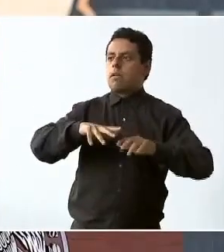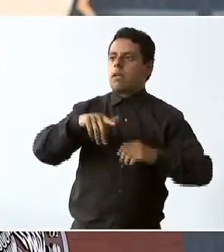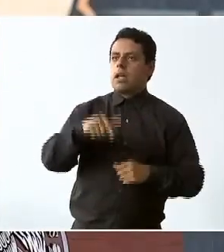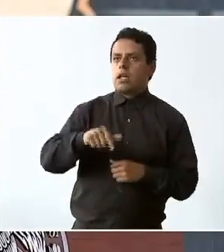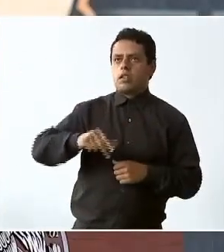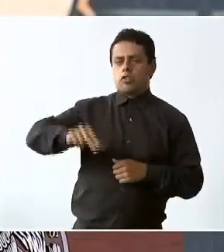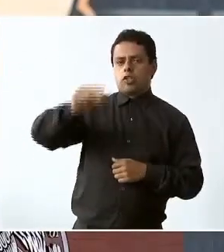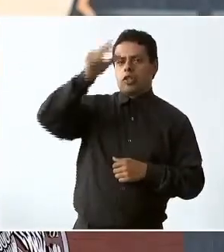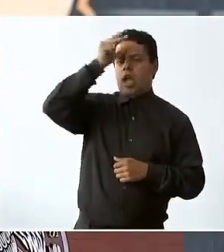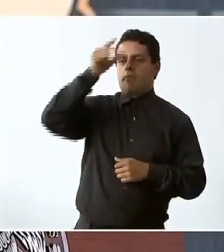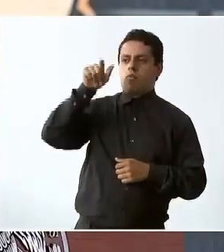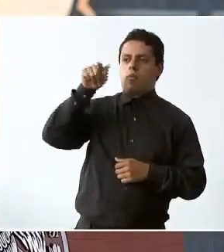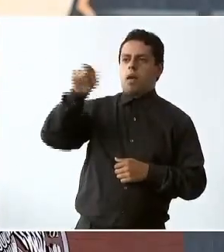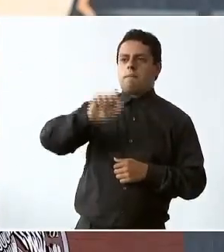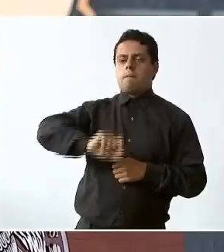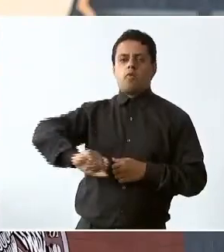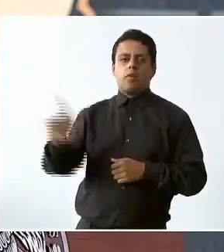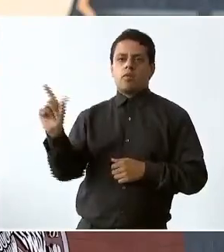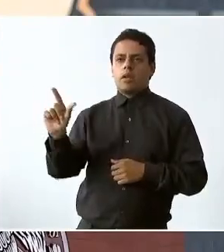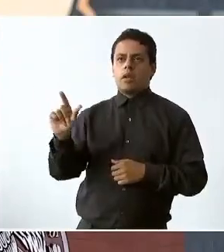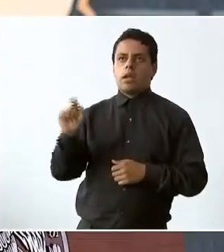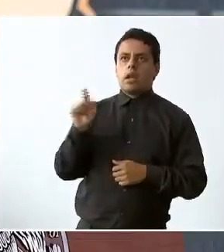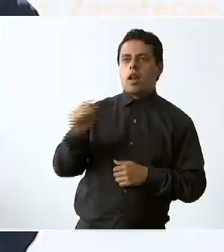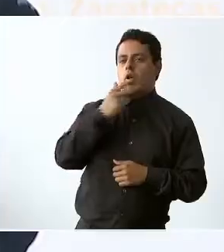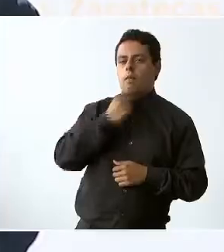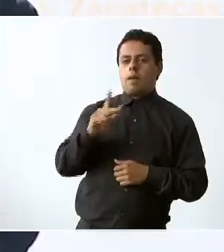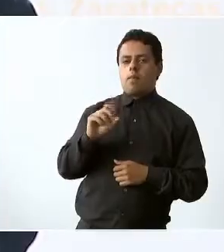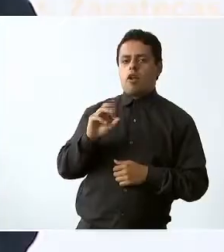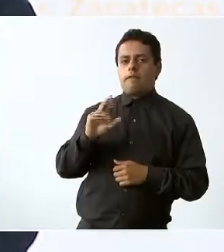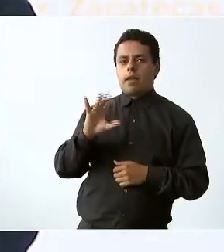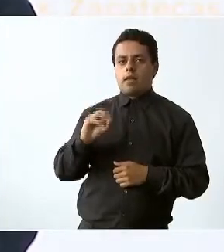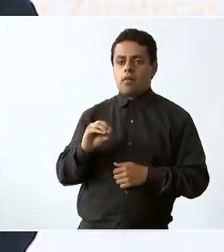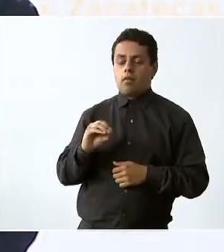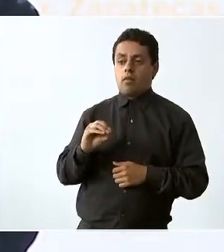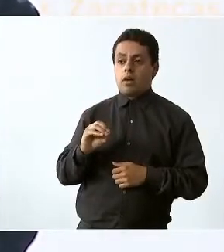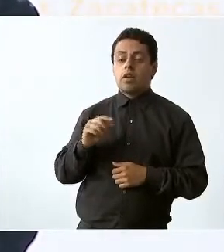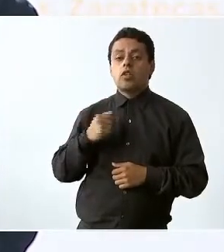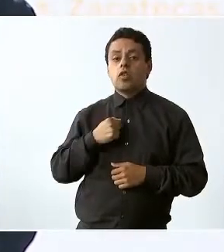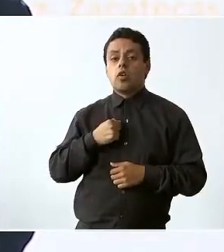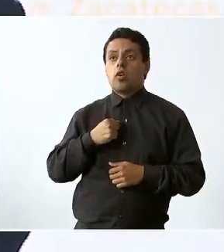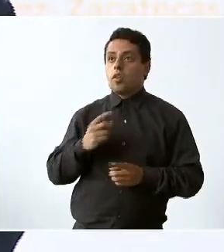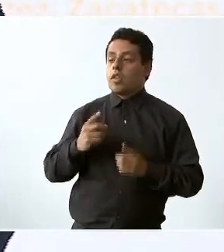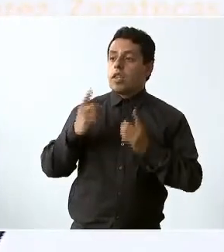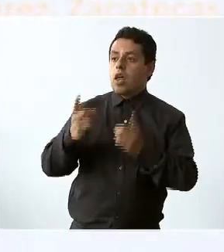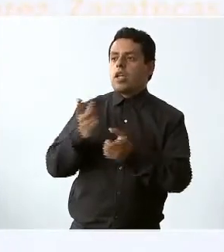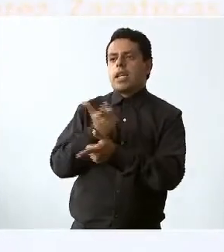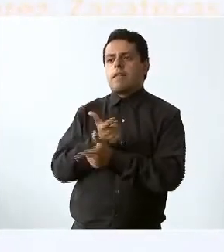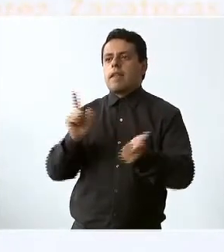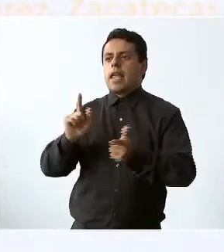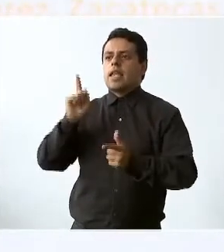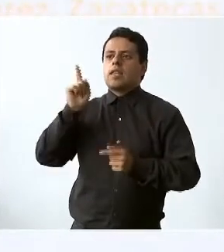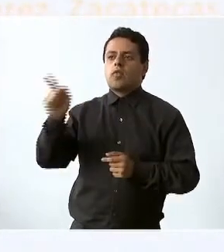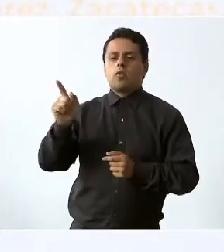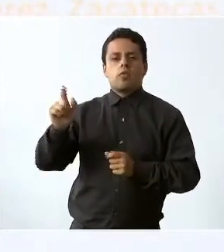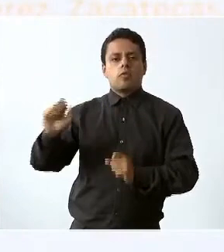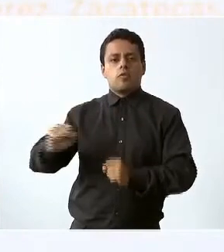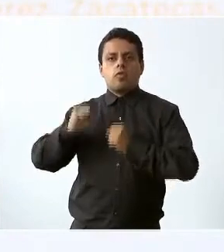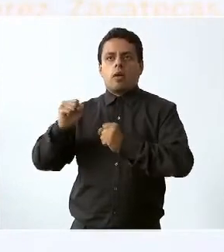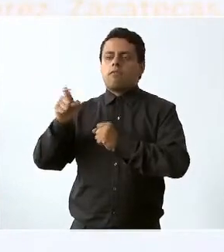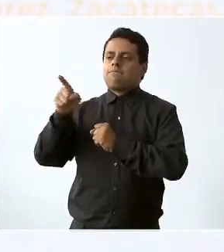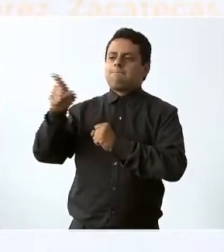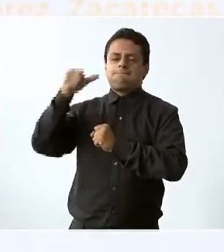sabia tu proeza, la de Porfirio, y hoy una libertad, hija de un fuerte,